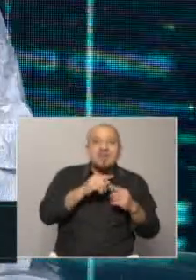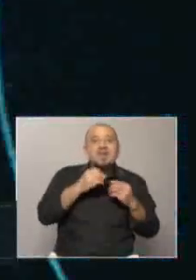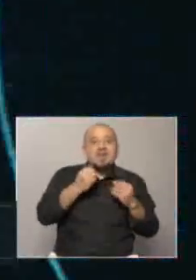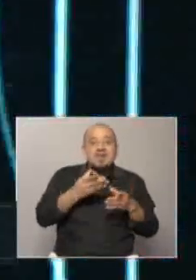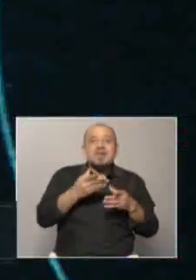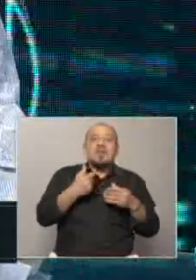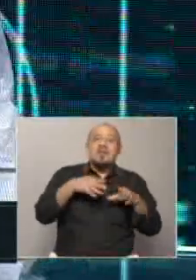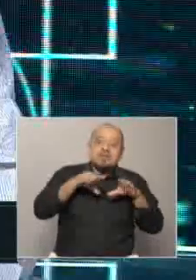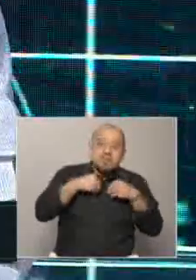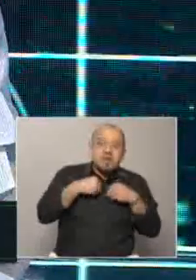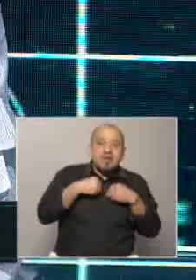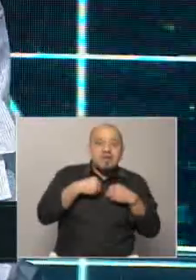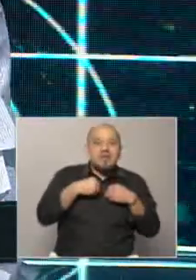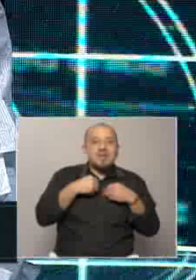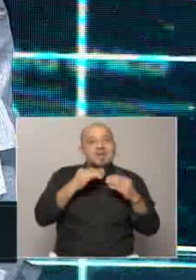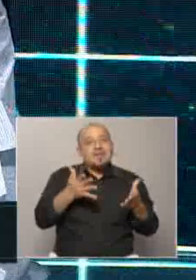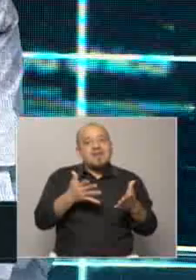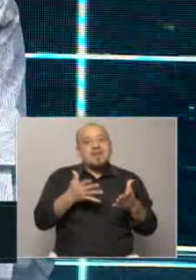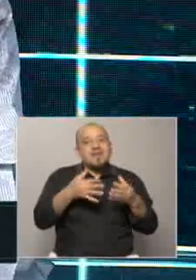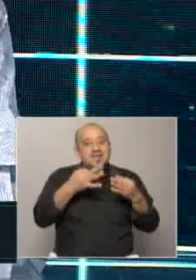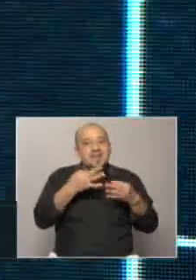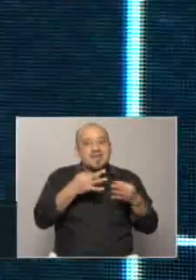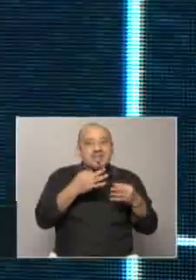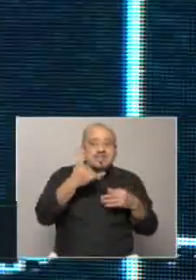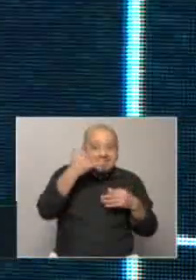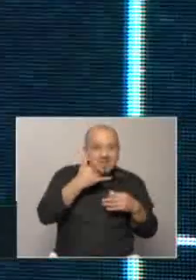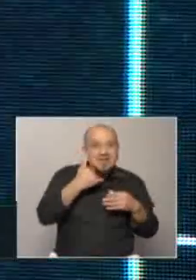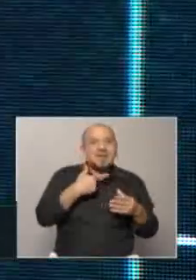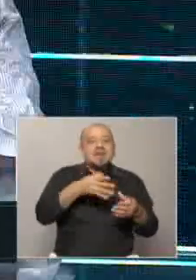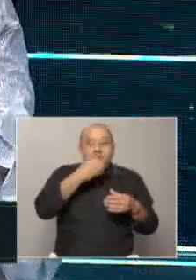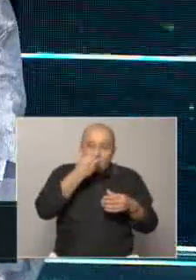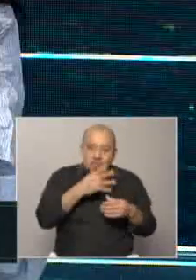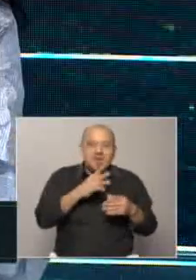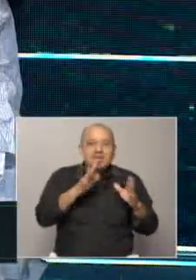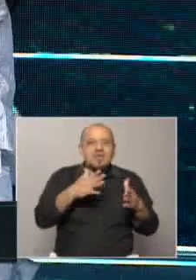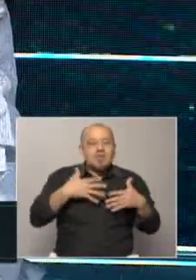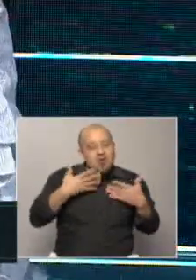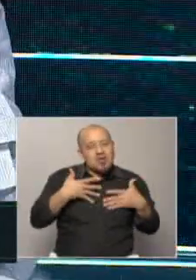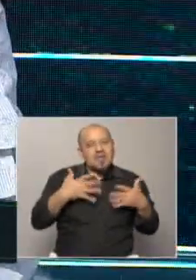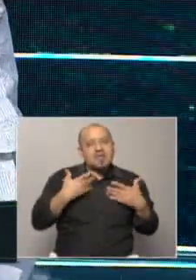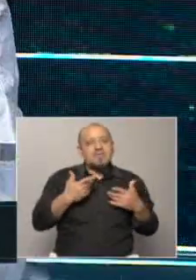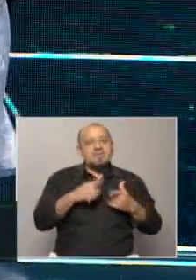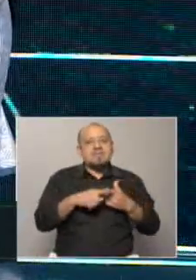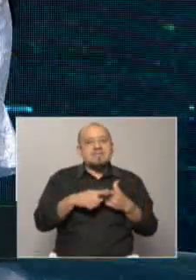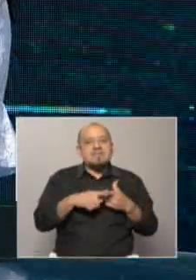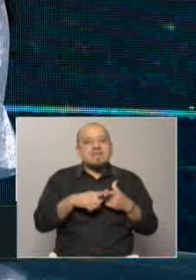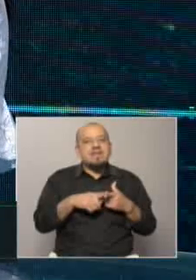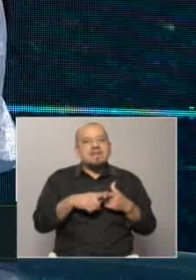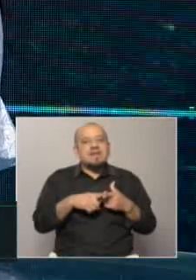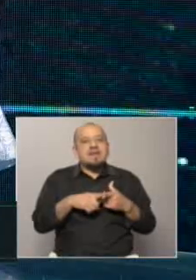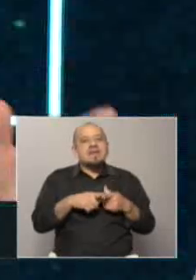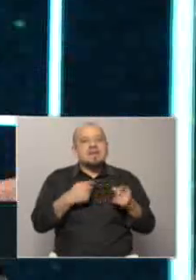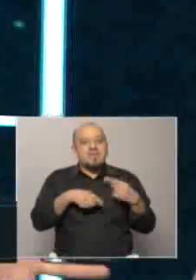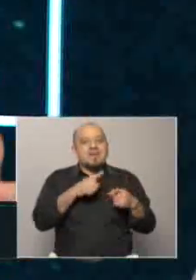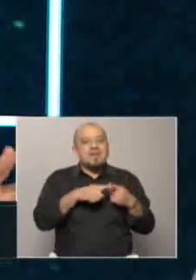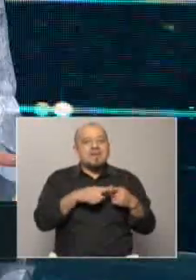voy a aceptar. Digo, ay, Carlito, ¿de verdad me estás llamando para? Buenísimo, nah, me alegro. Vamos arriba, ¿viste? Pero compitieron